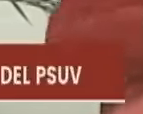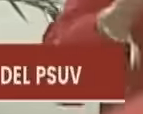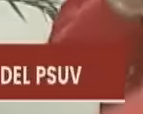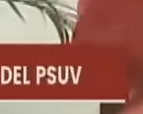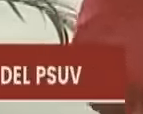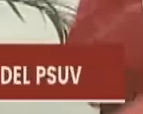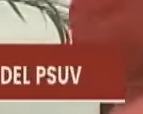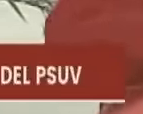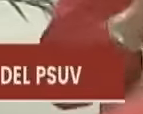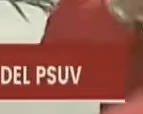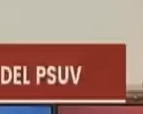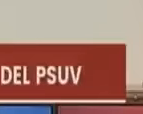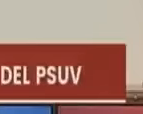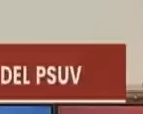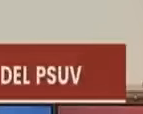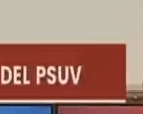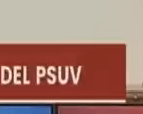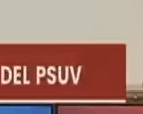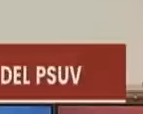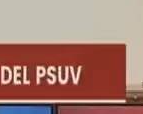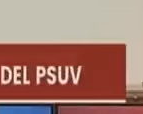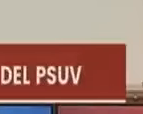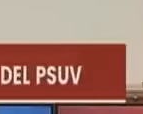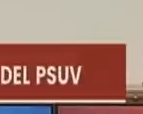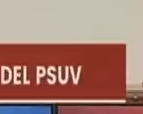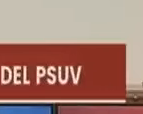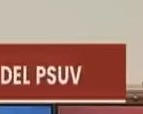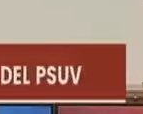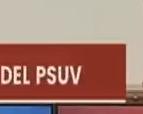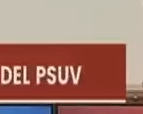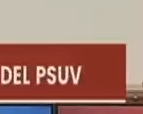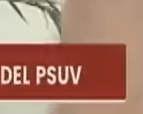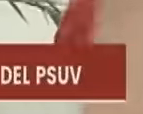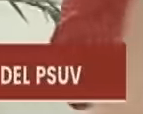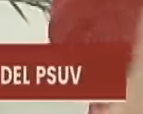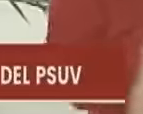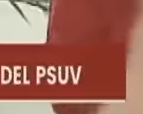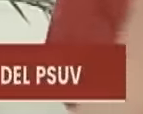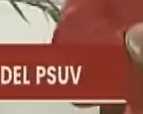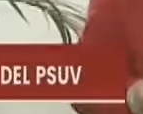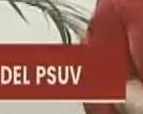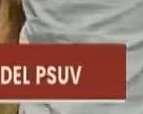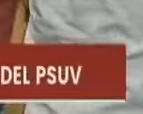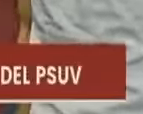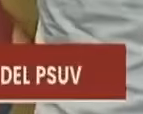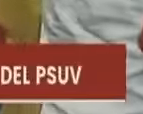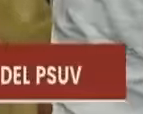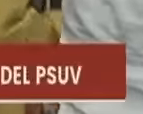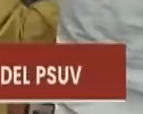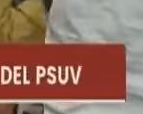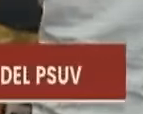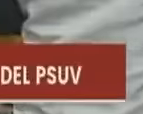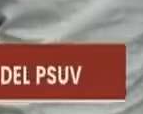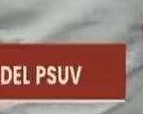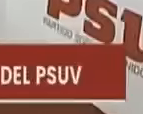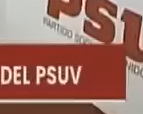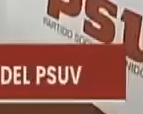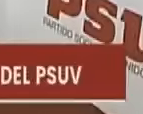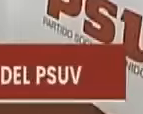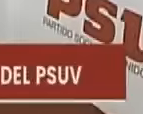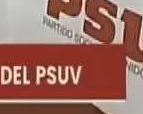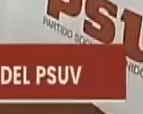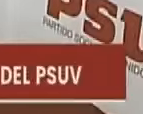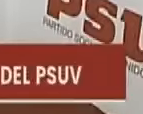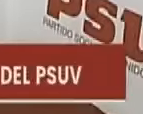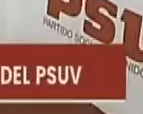dio la bienvenida a los dirigentes y alcaldes de la oposición que se suman a la campaña de el